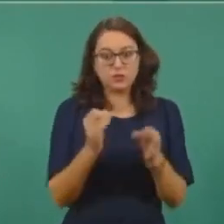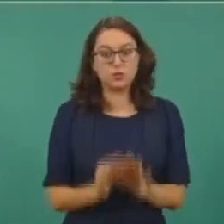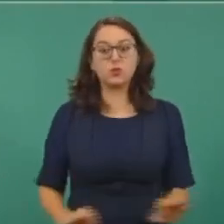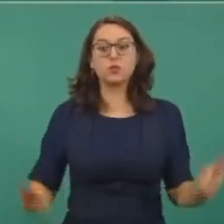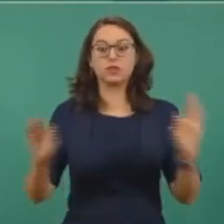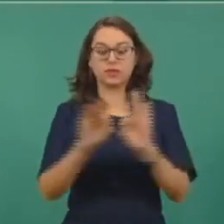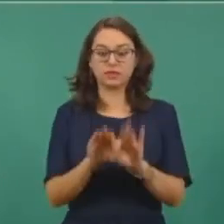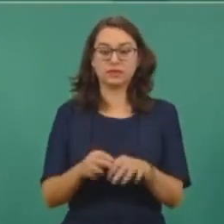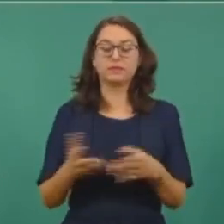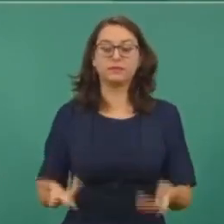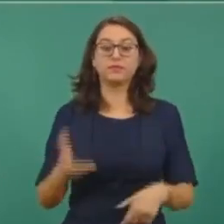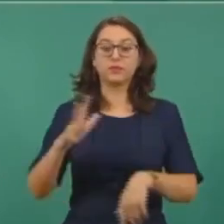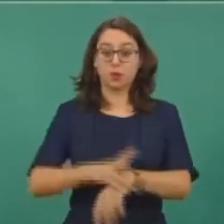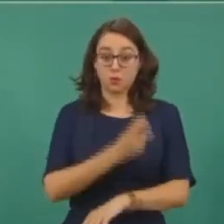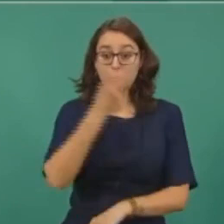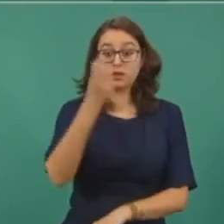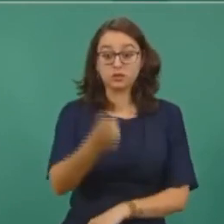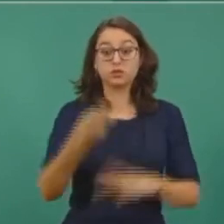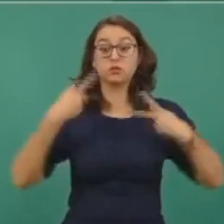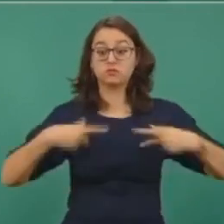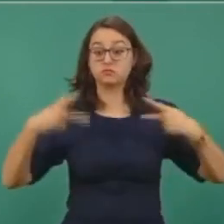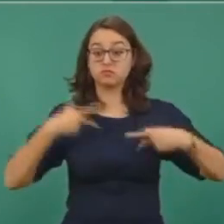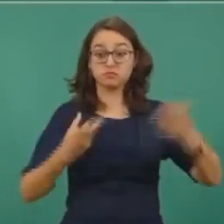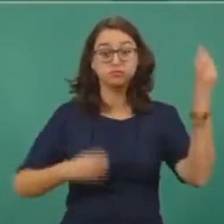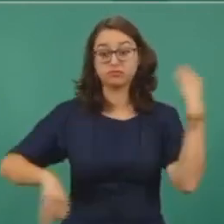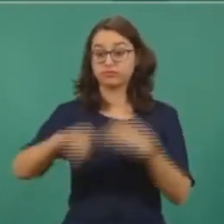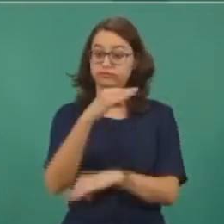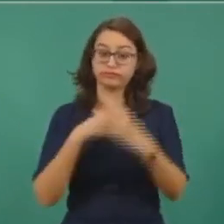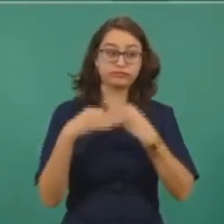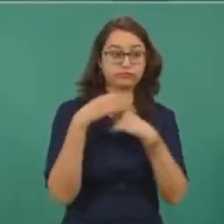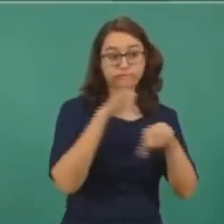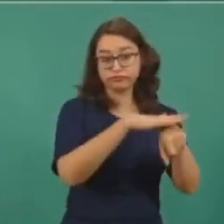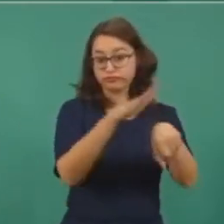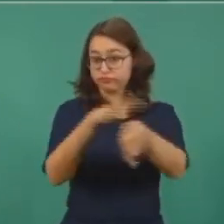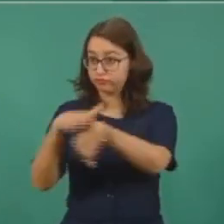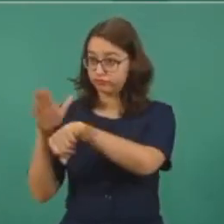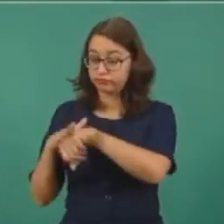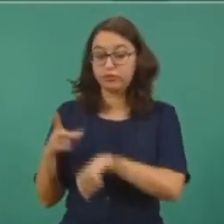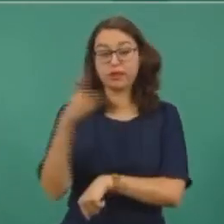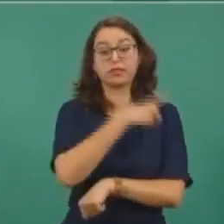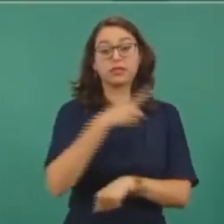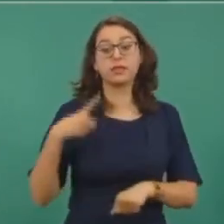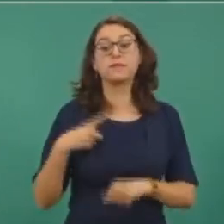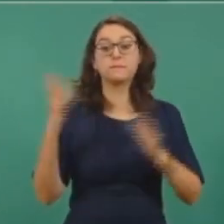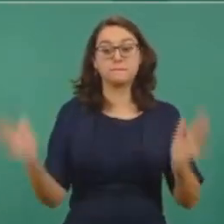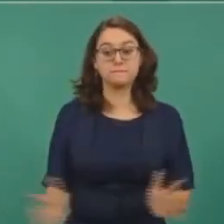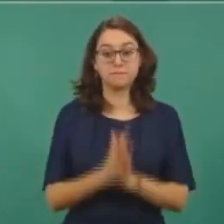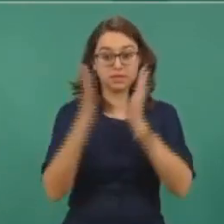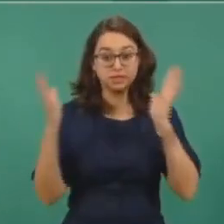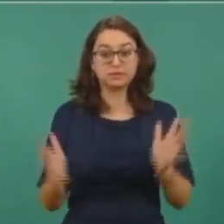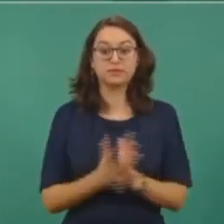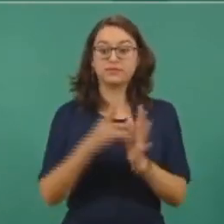Entonces, pedirles a todos que participen y aquí vamos a ir